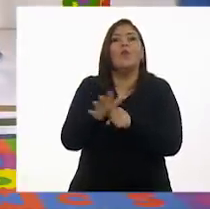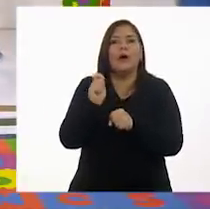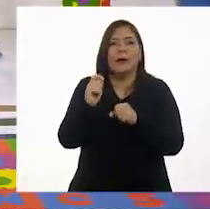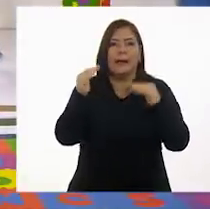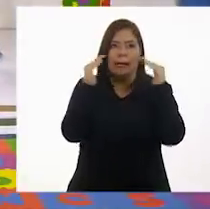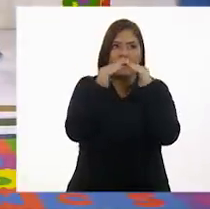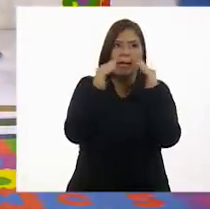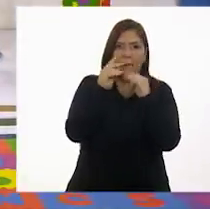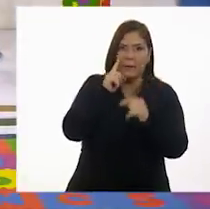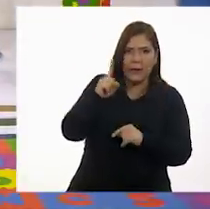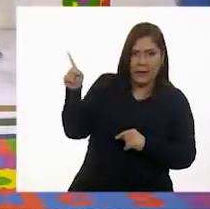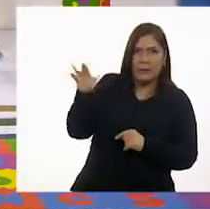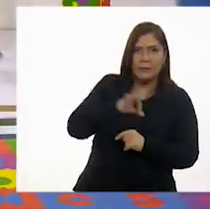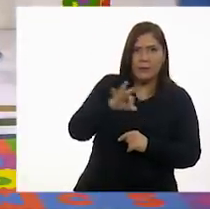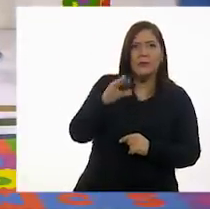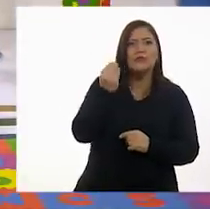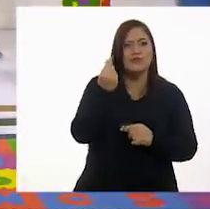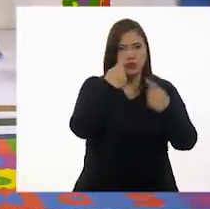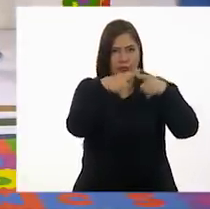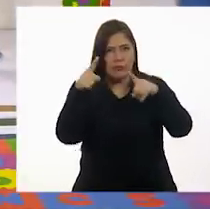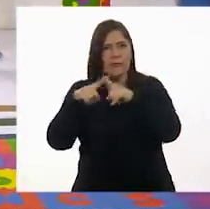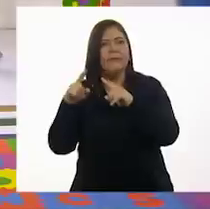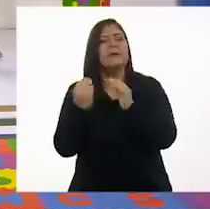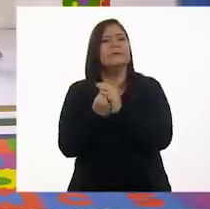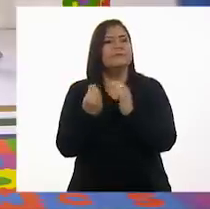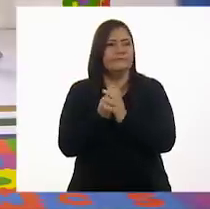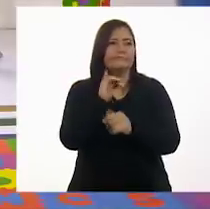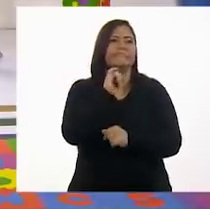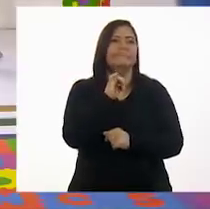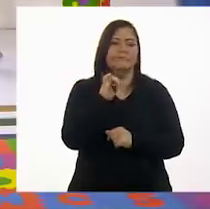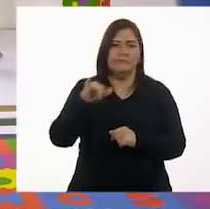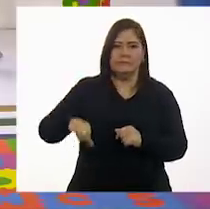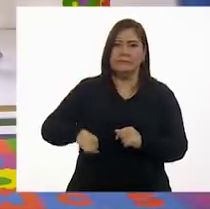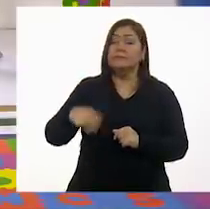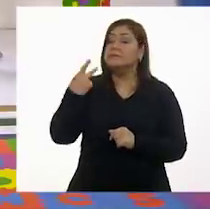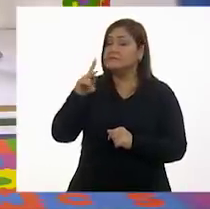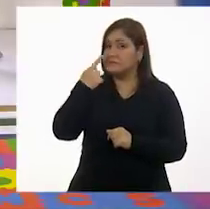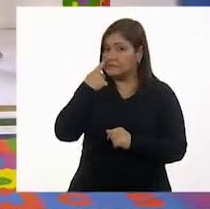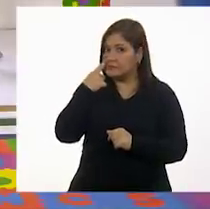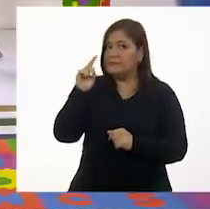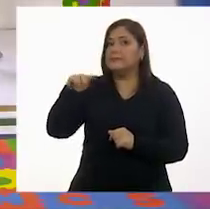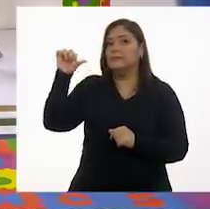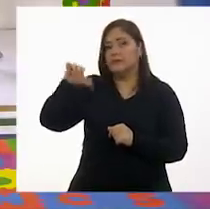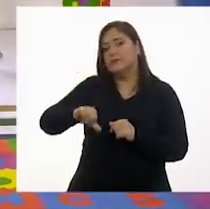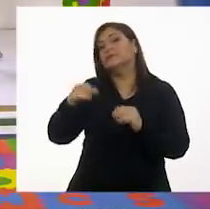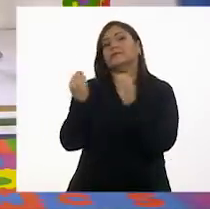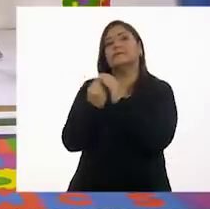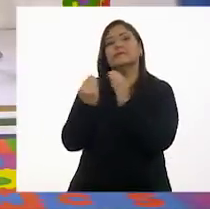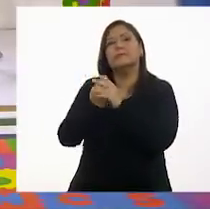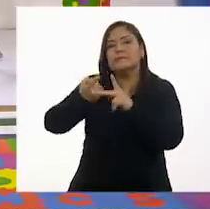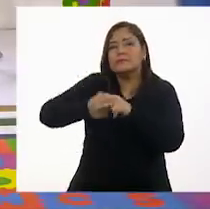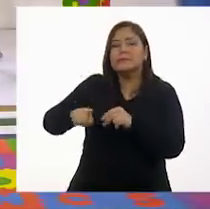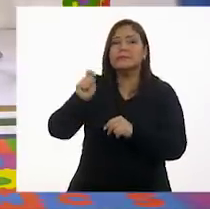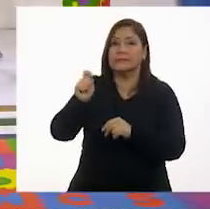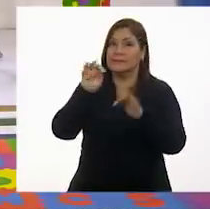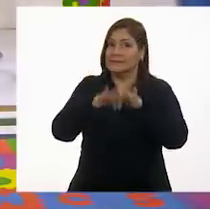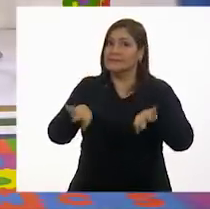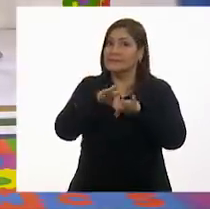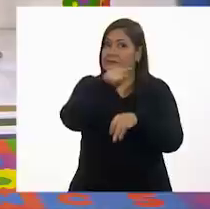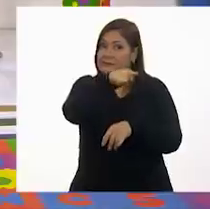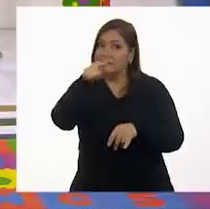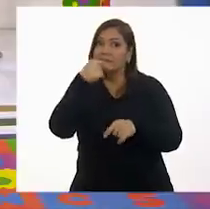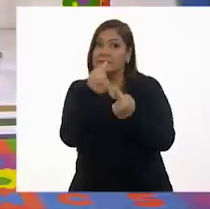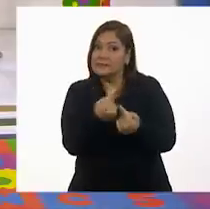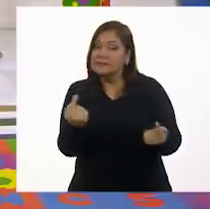muchos prismas, ¿verdad? Sí. Muy bien, qué interesante. Pero mira, para empezar esta clase es importante que las niñas y los